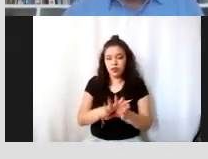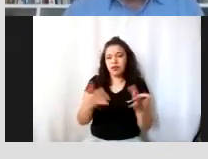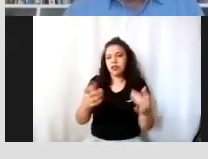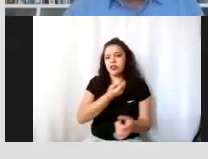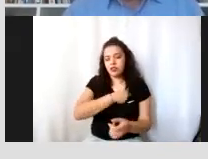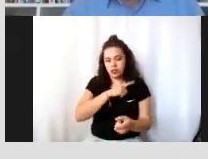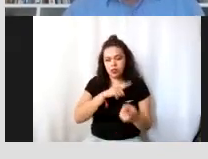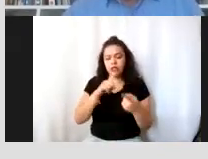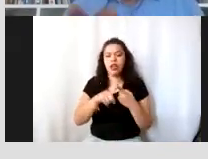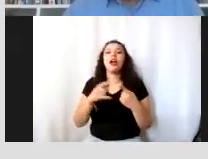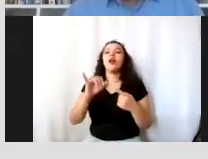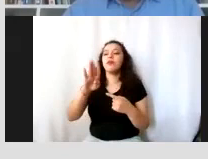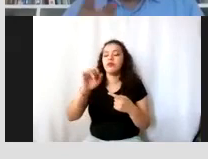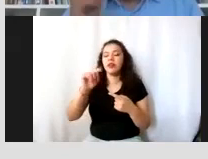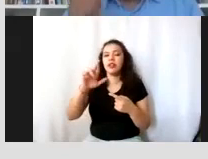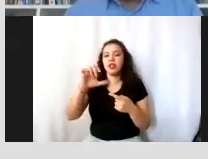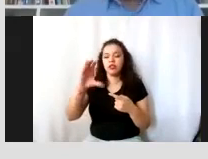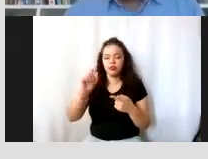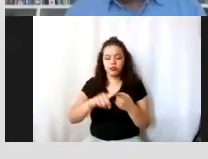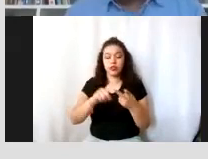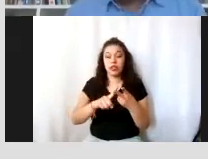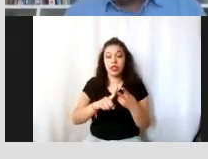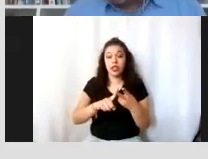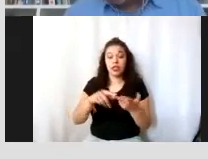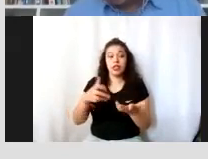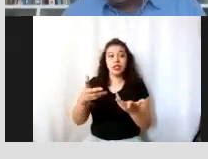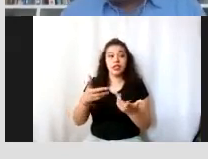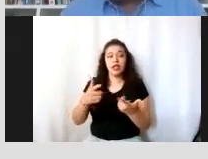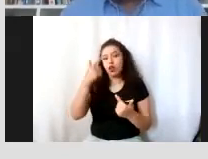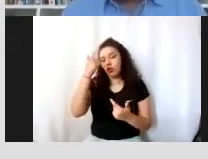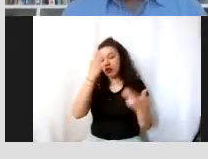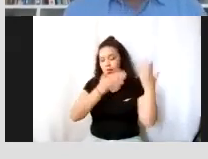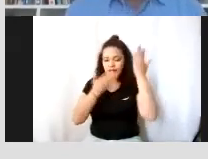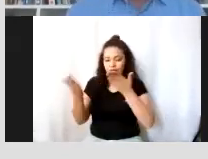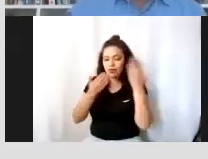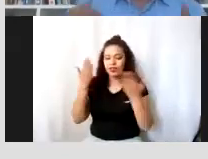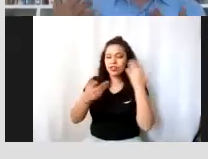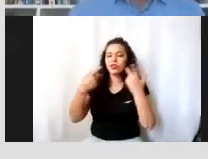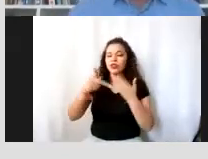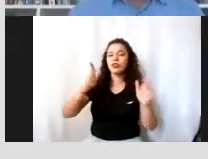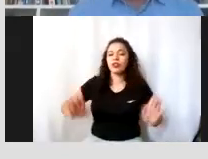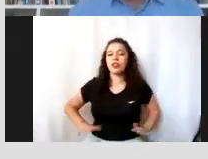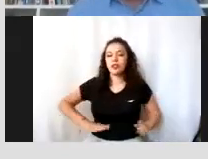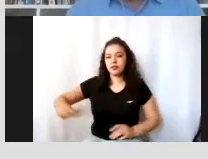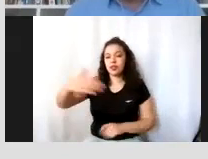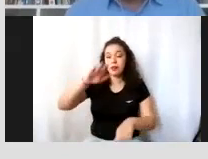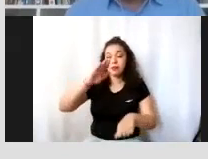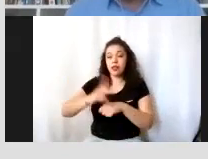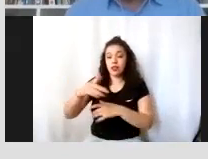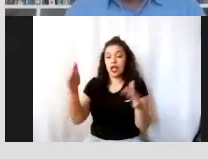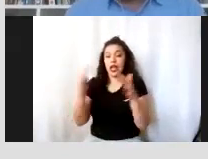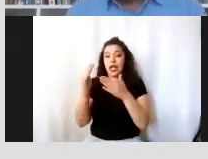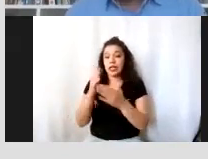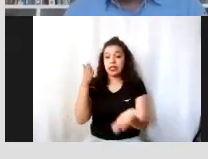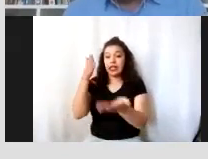datos biométricos, y al realizar un estudio socioeconómico, y sobre todo si lo haces en el domicilio